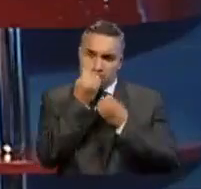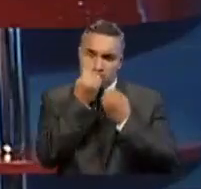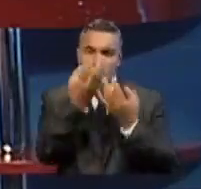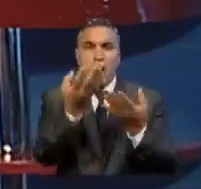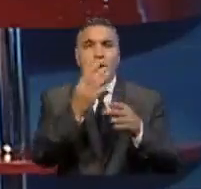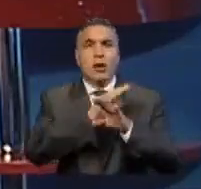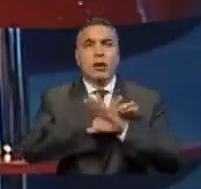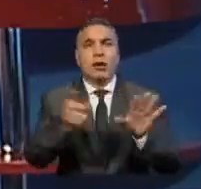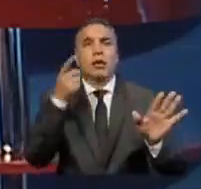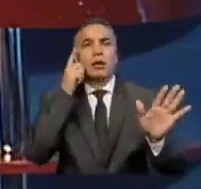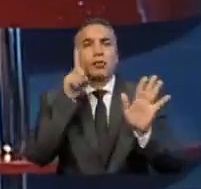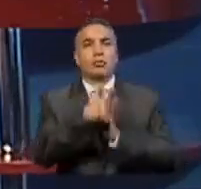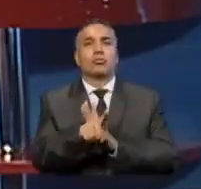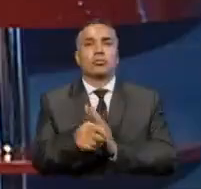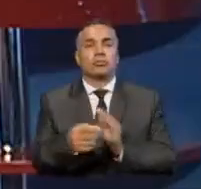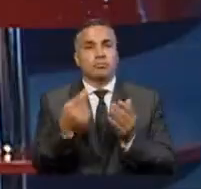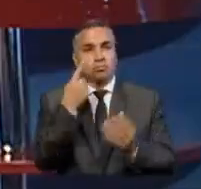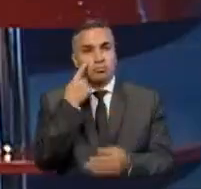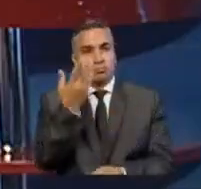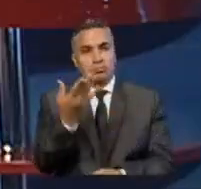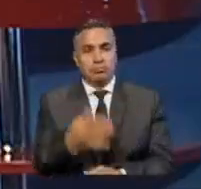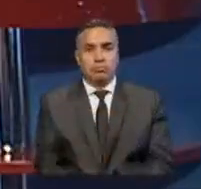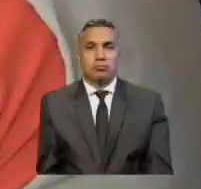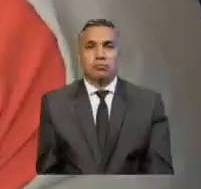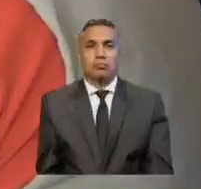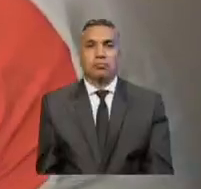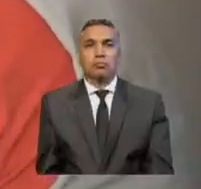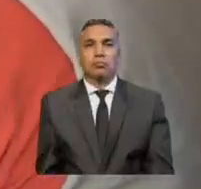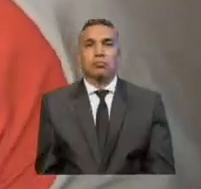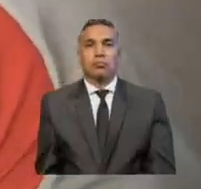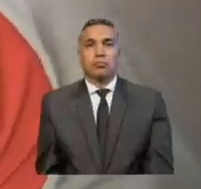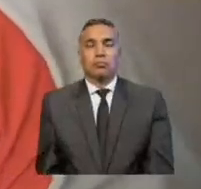ha presentado ya la denuncia. Veamos.